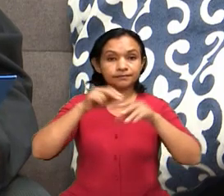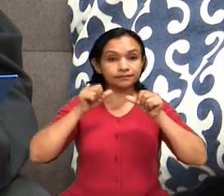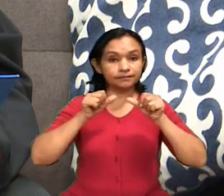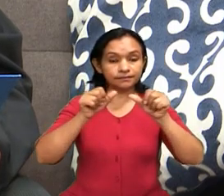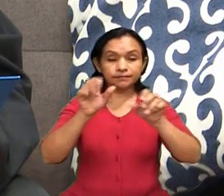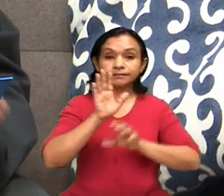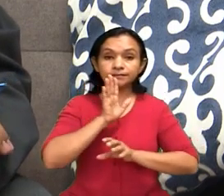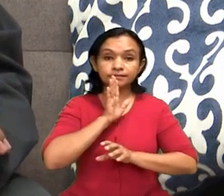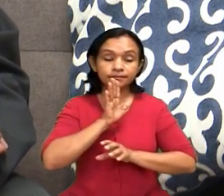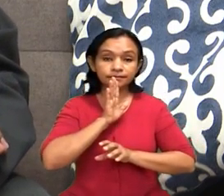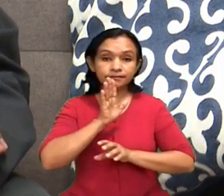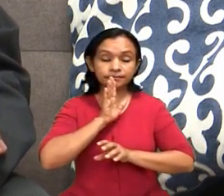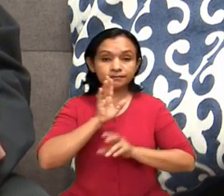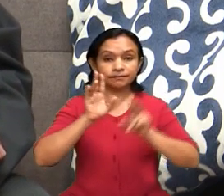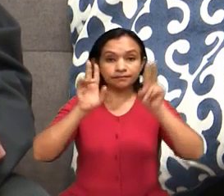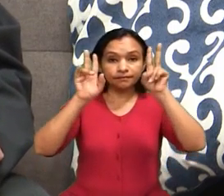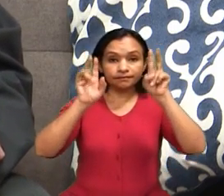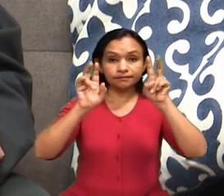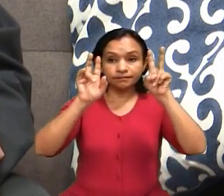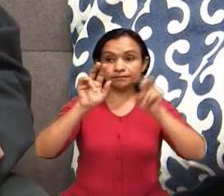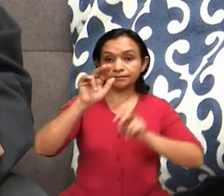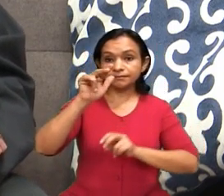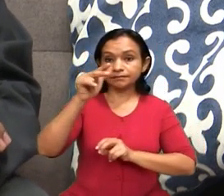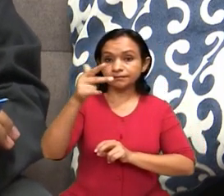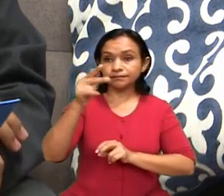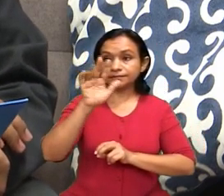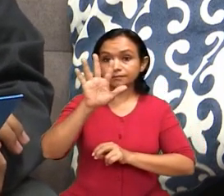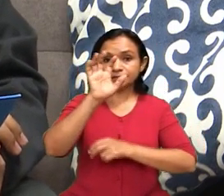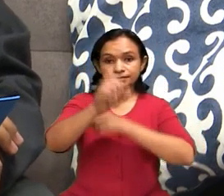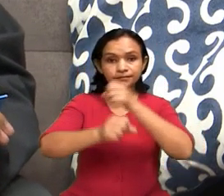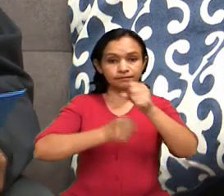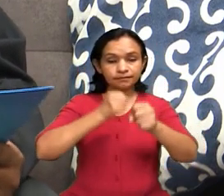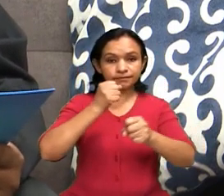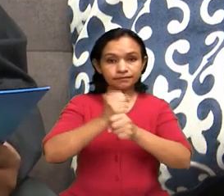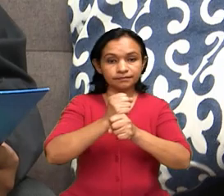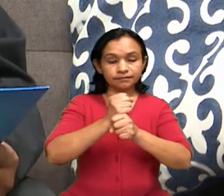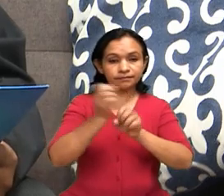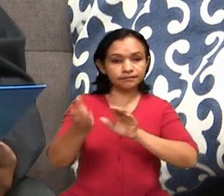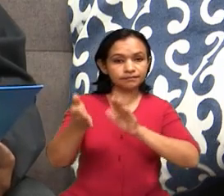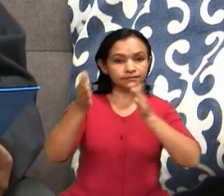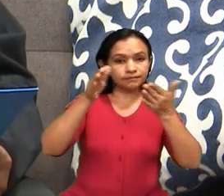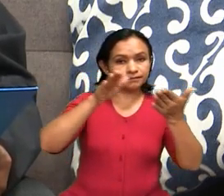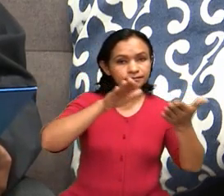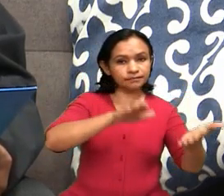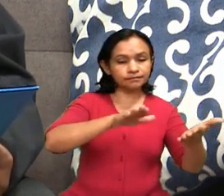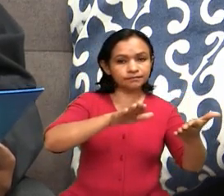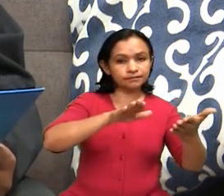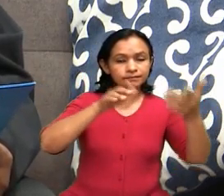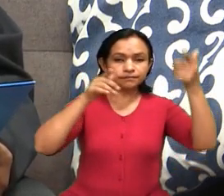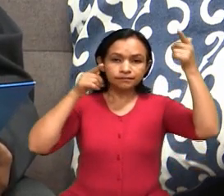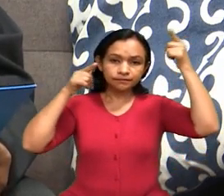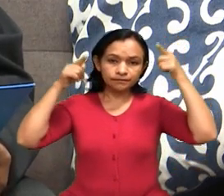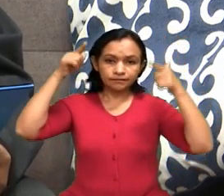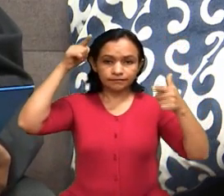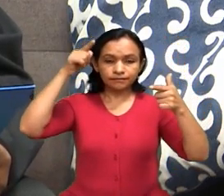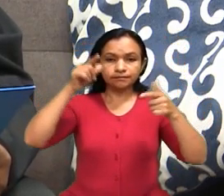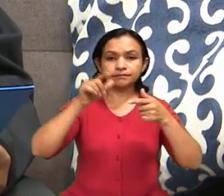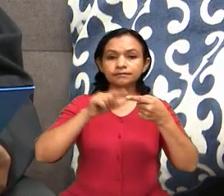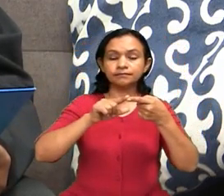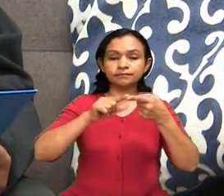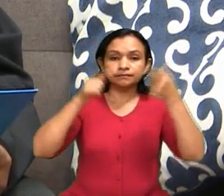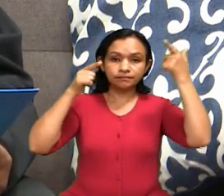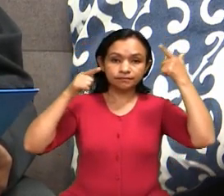un tema 85 años del aniversario del tránsito a la inmortalidad del comandante, del general de Hombres y Mujeres Libres, General Augusto C.